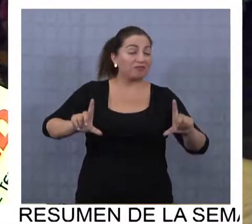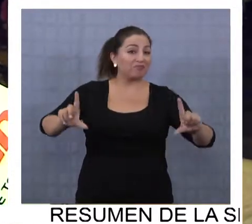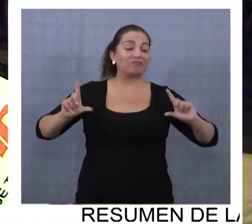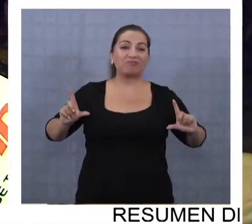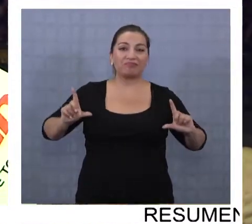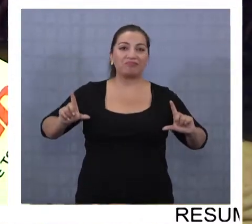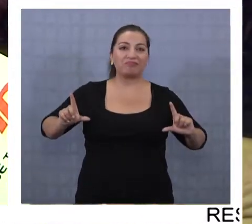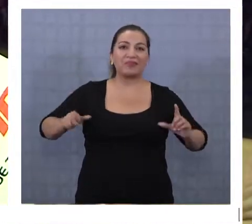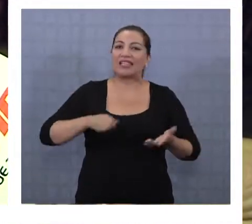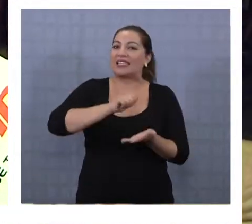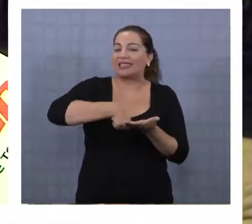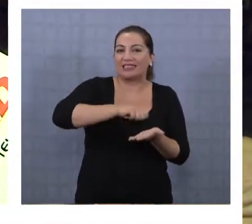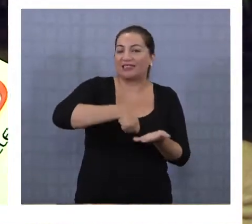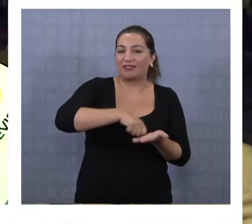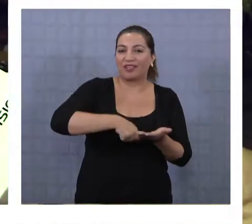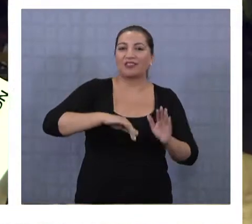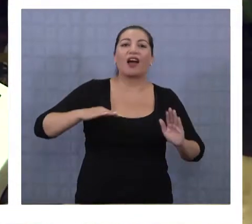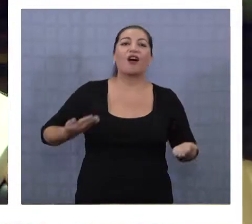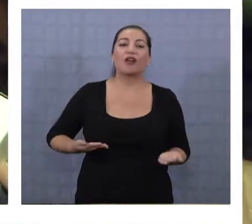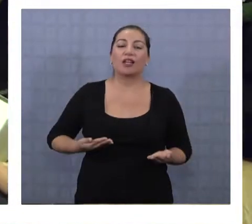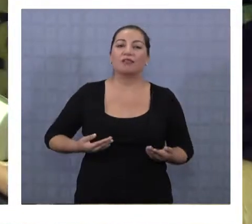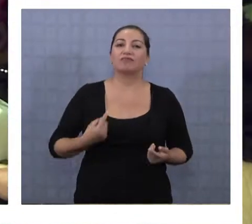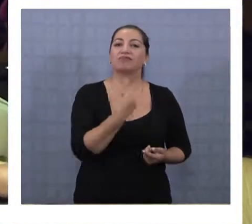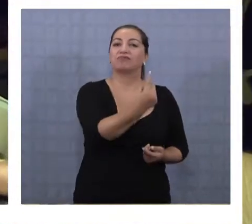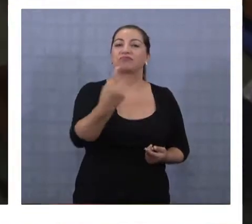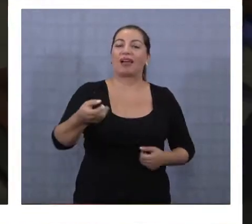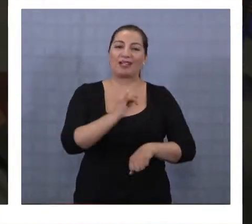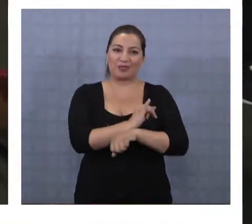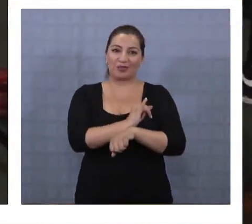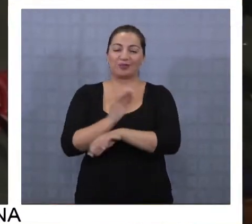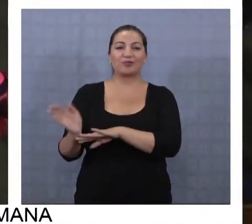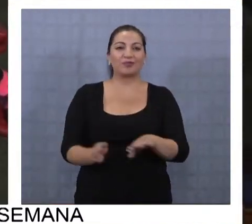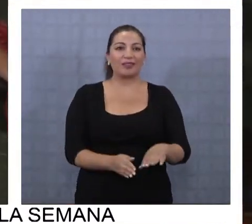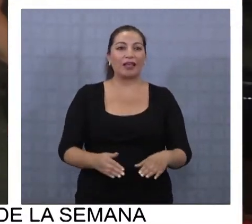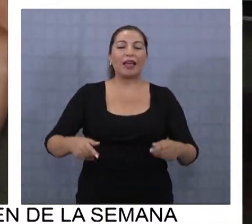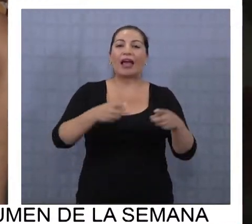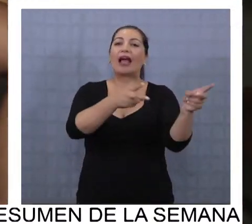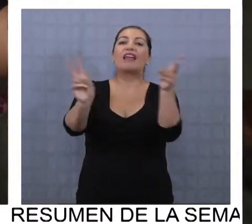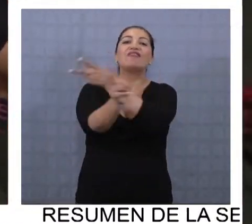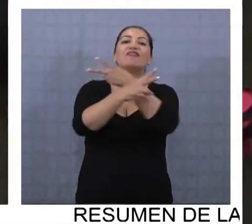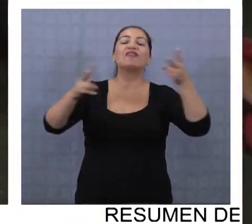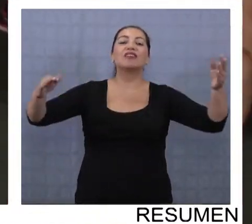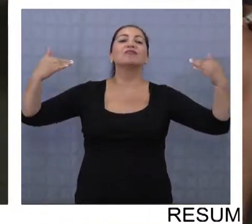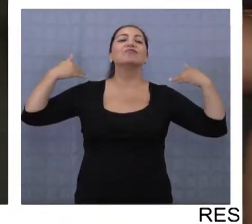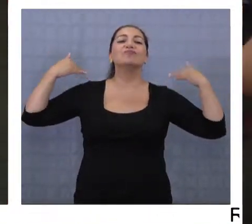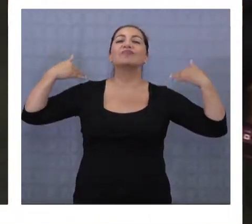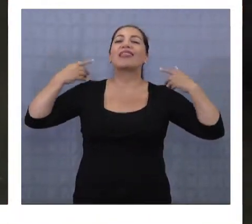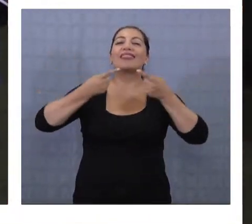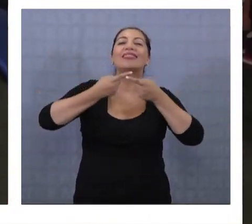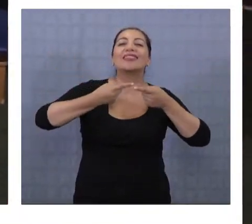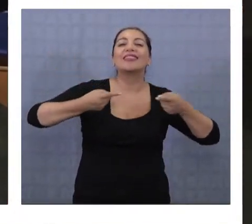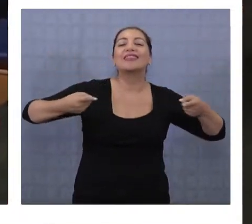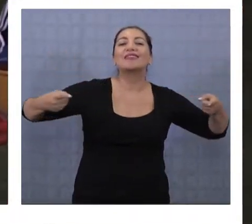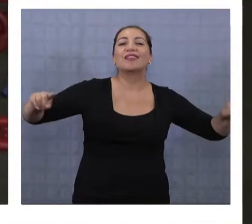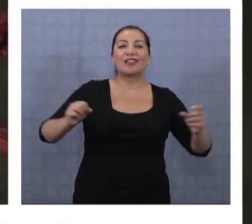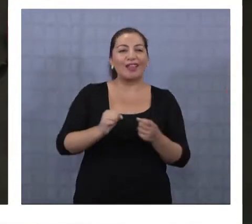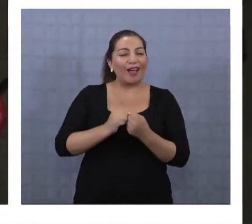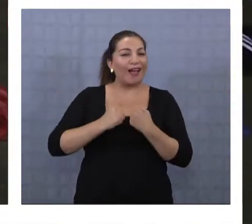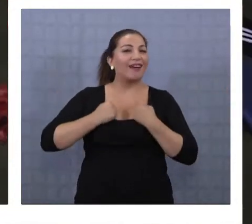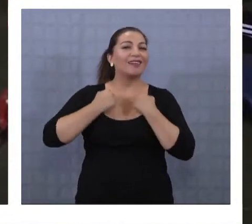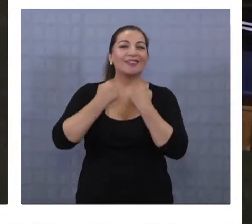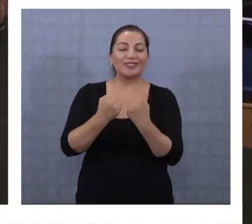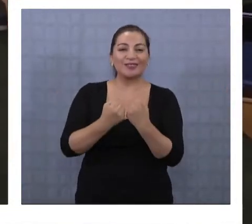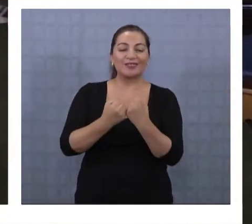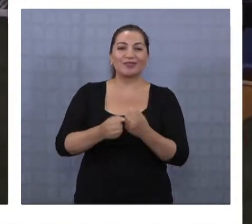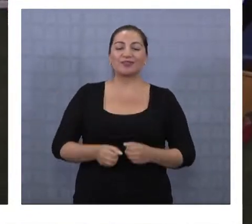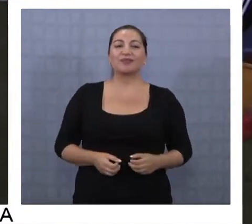certificaciones, se inscribieron, las tomaron y ahora son instructores. Ejercitarse al aire libre le imprime otro ambiente al esfuerzo